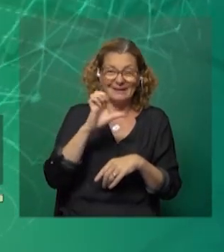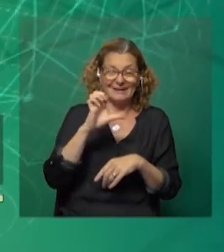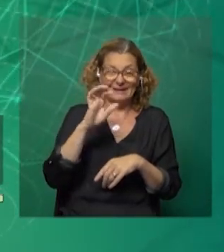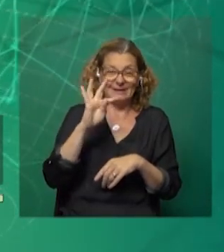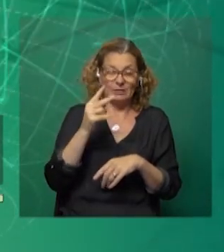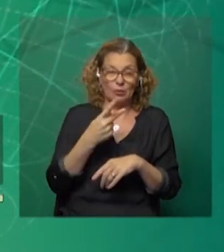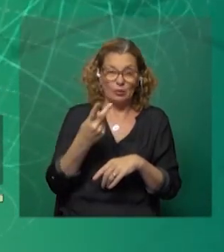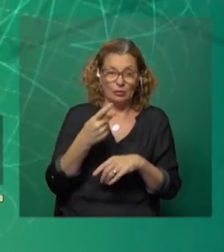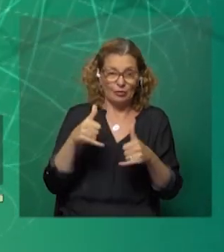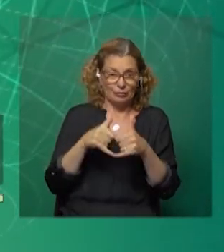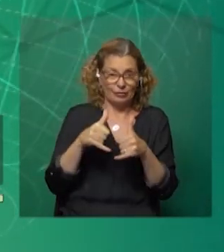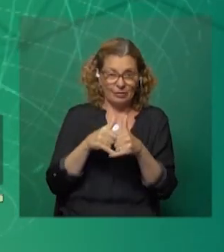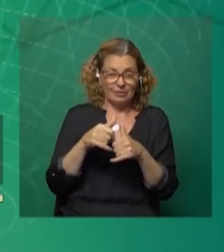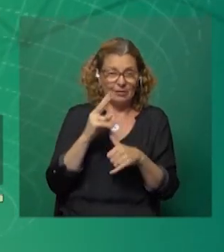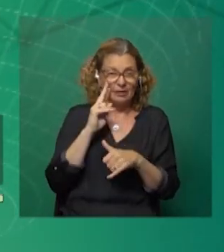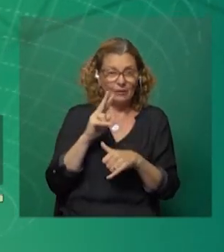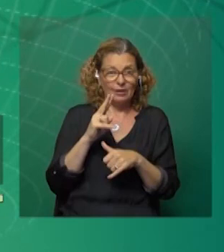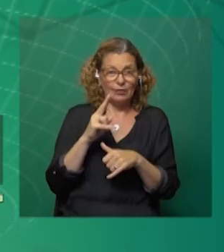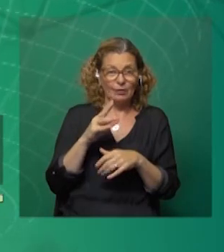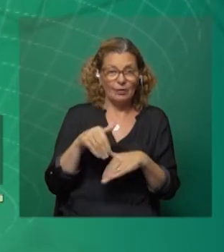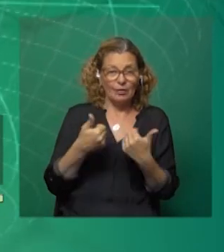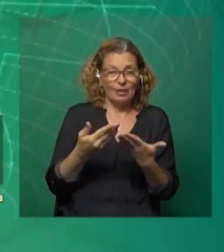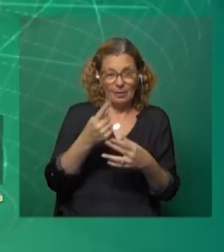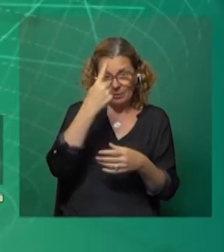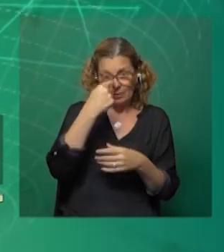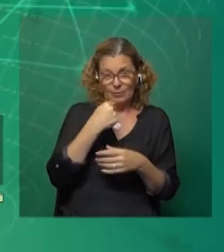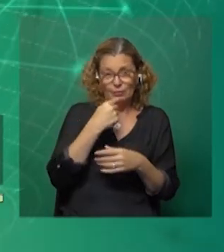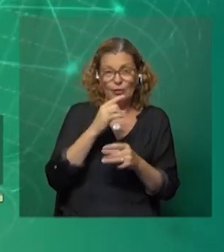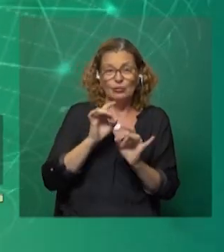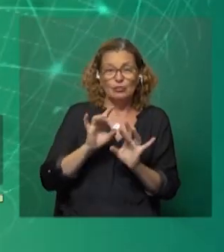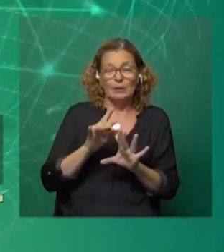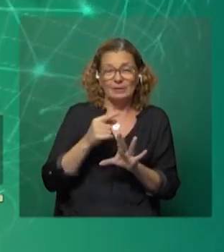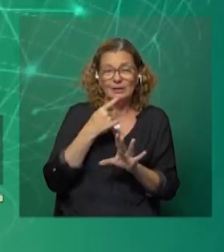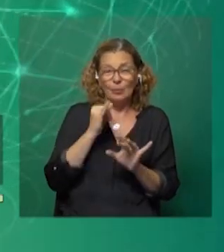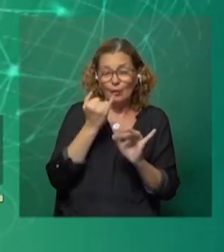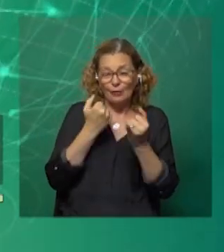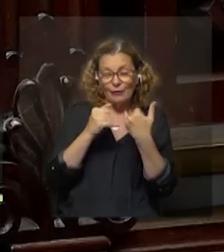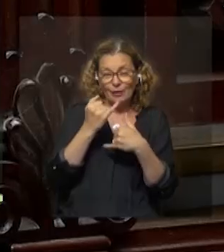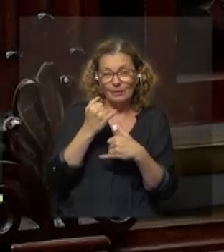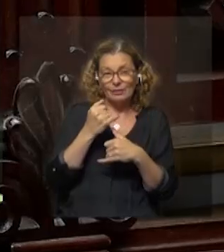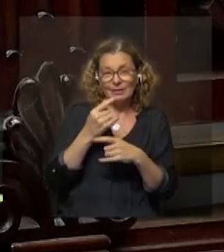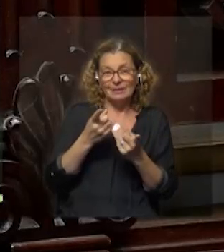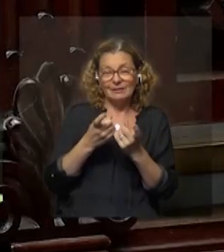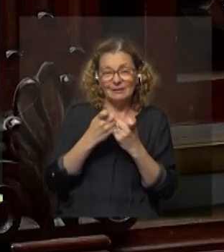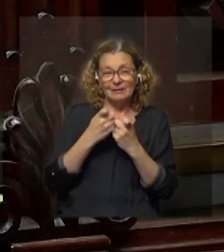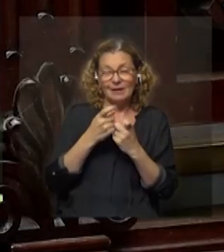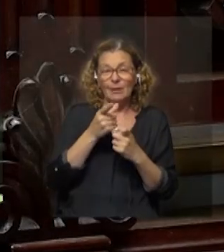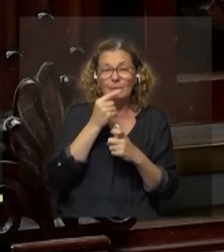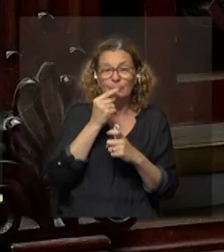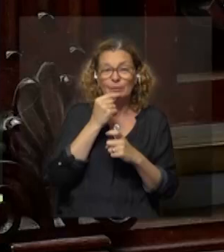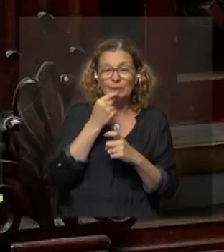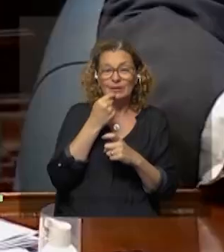ninguno de estos chats tiene que ver con el otorgamiento del pasaporte simplemente es una información que se requería por parte de la policía